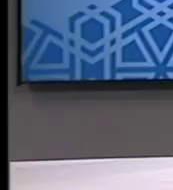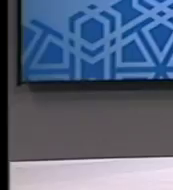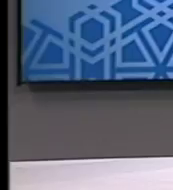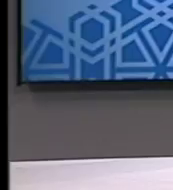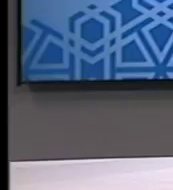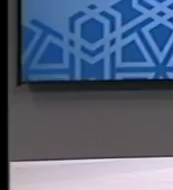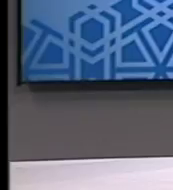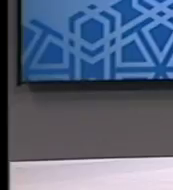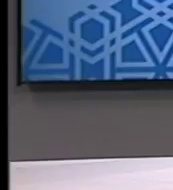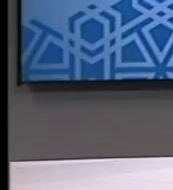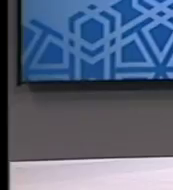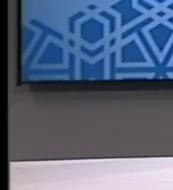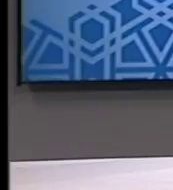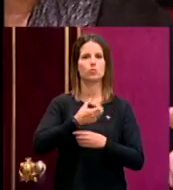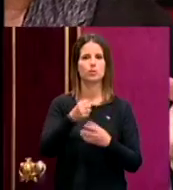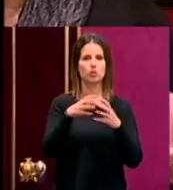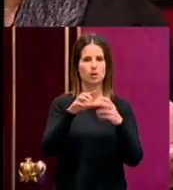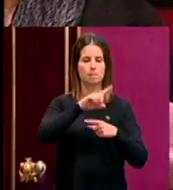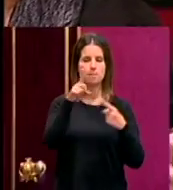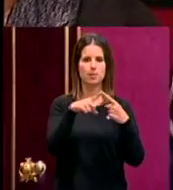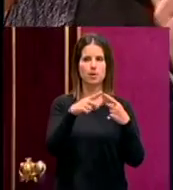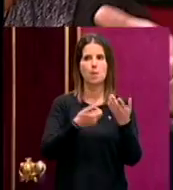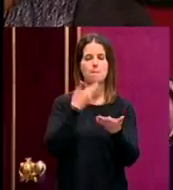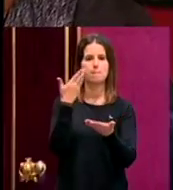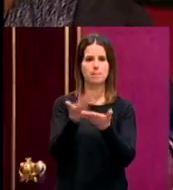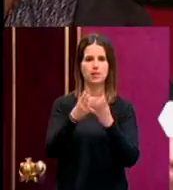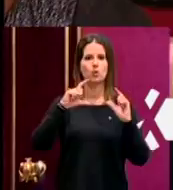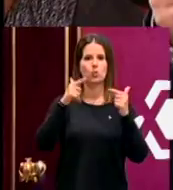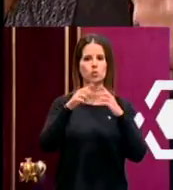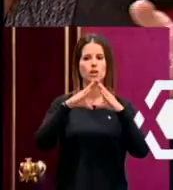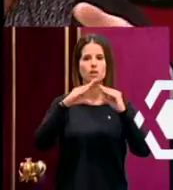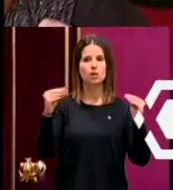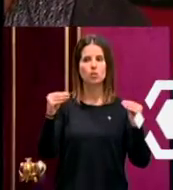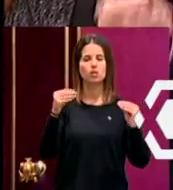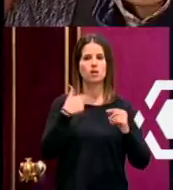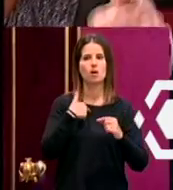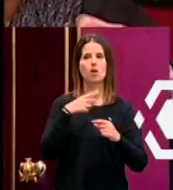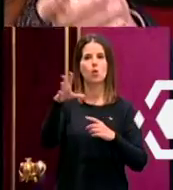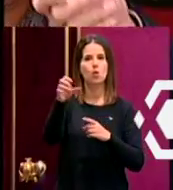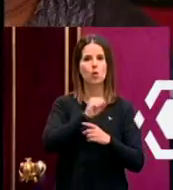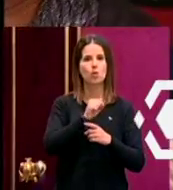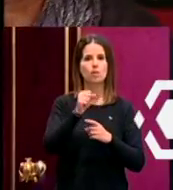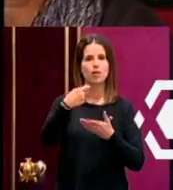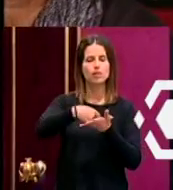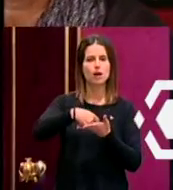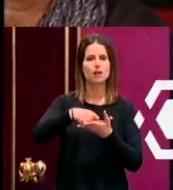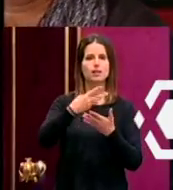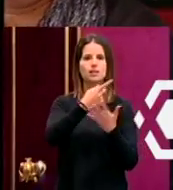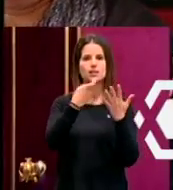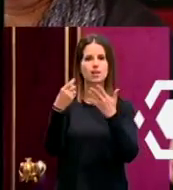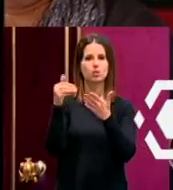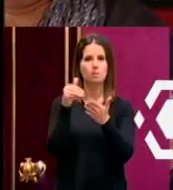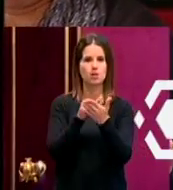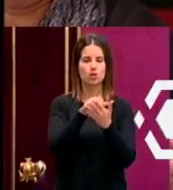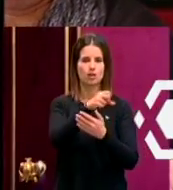por no financiar la Pátrica. Pedir a la Junta de Andalucía que se alcance ese fondo de 600 millones para la financiación de los